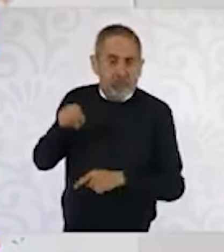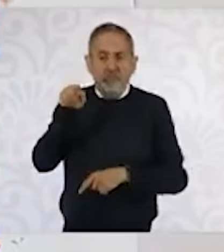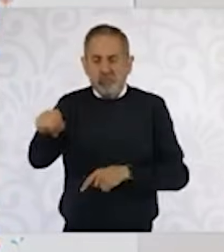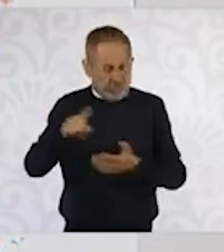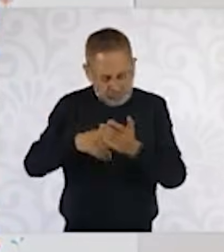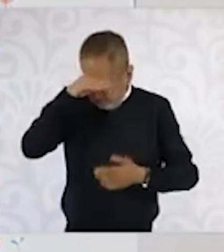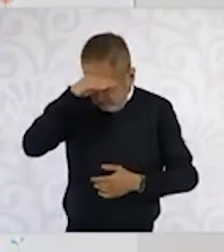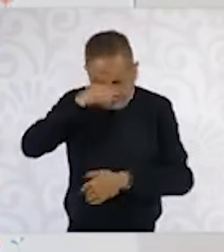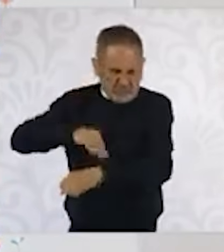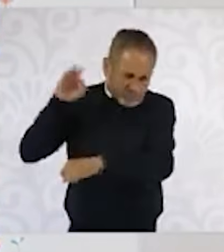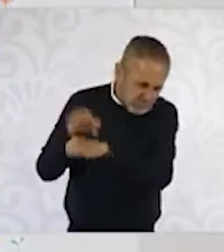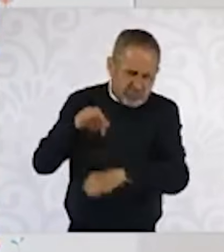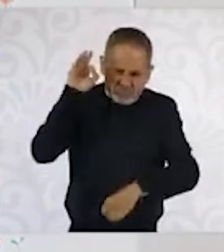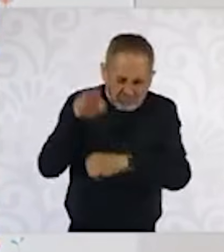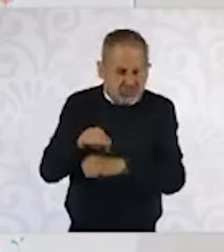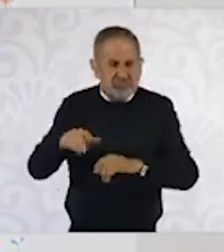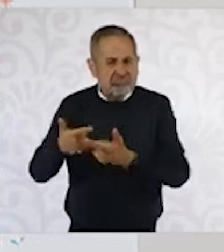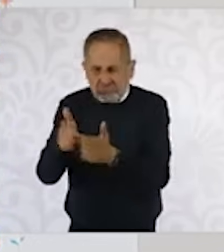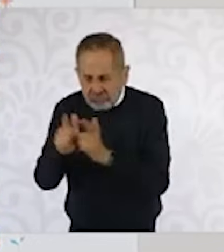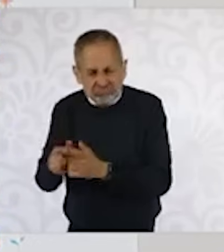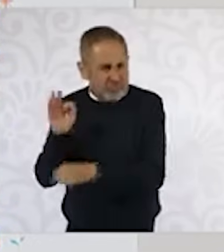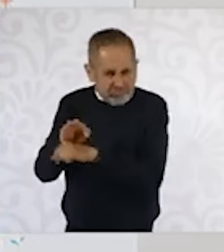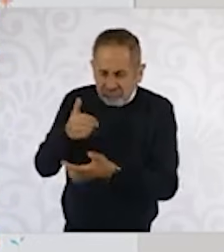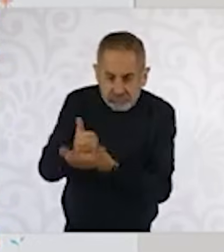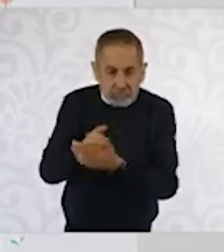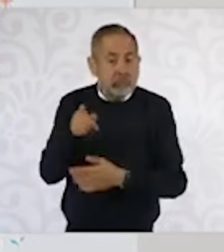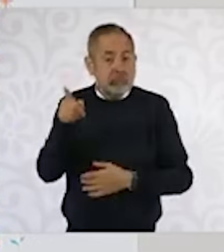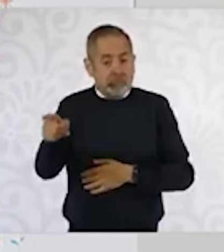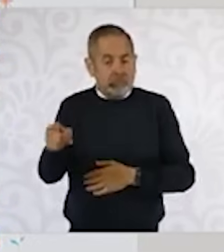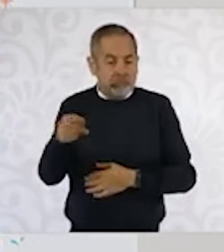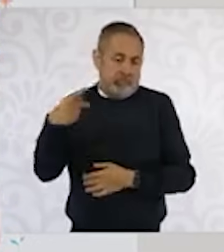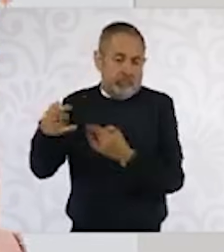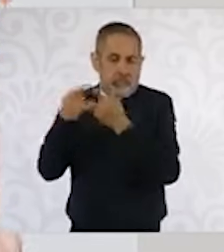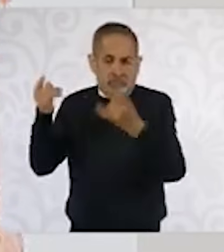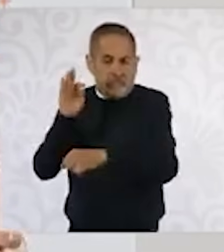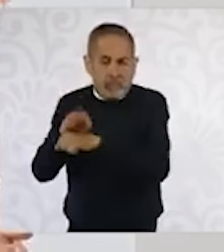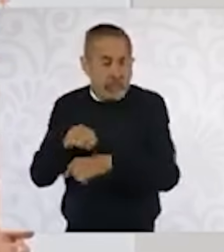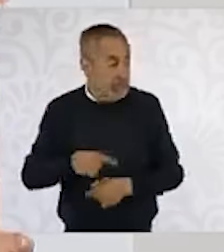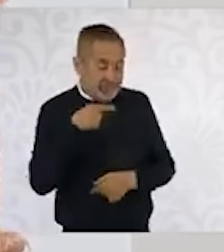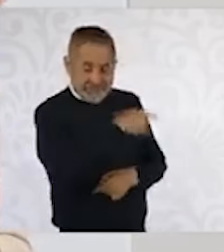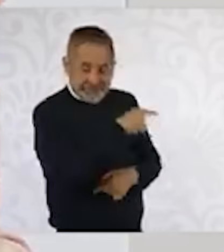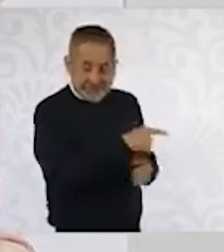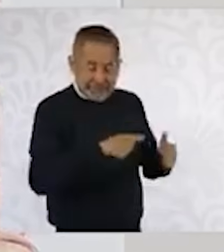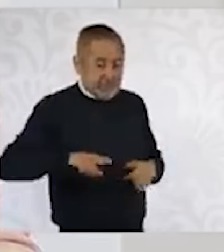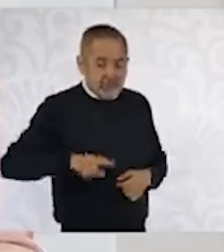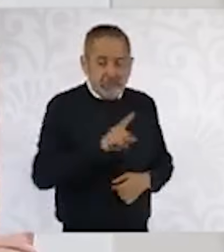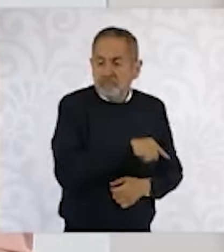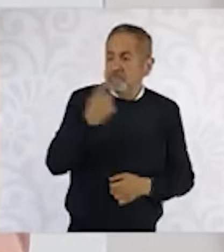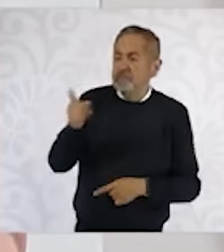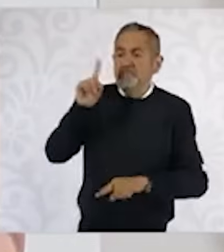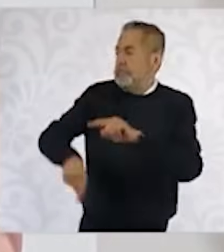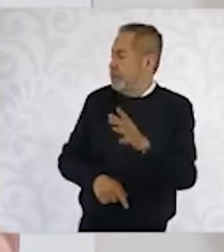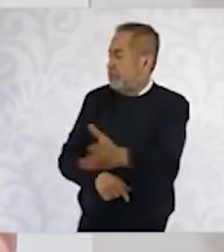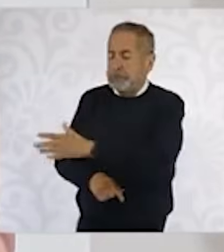representa esa generación y esa historia que quieren ocultar.